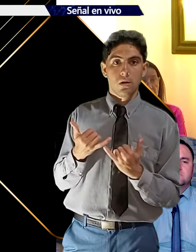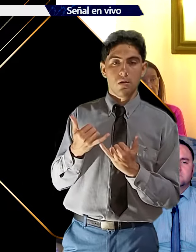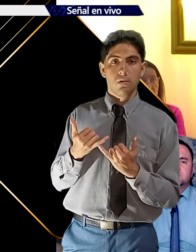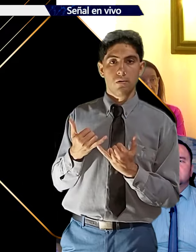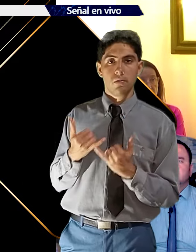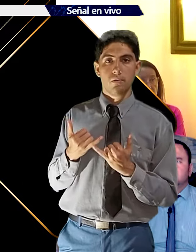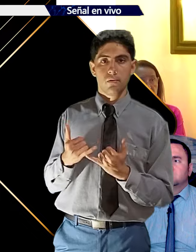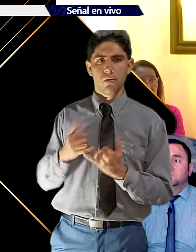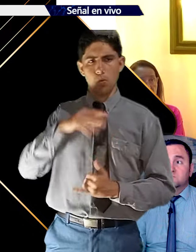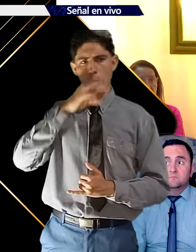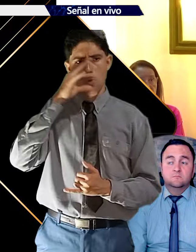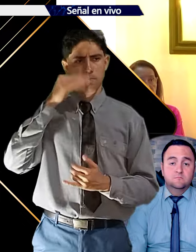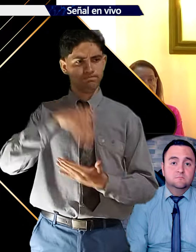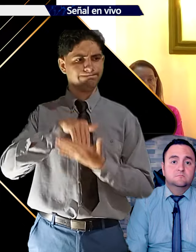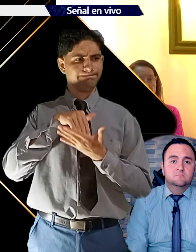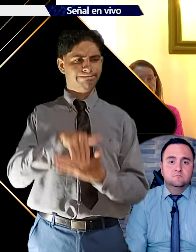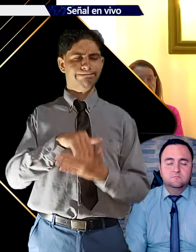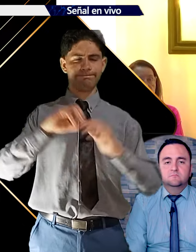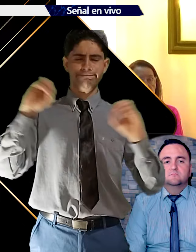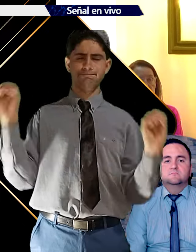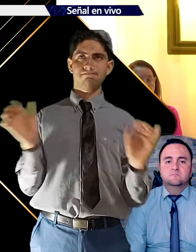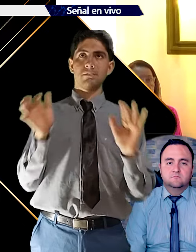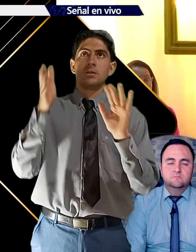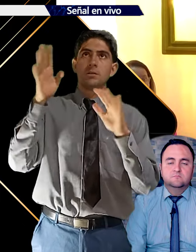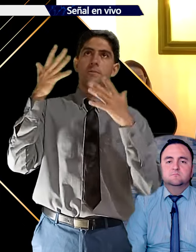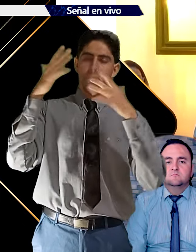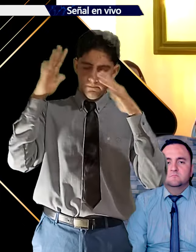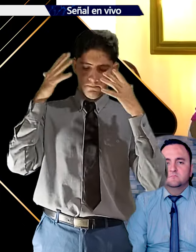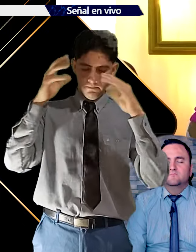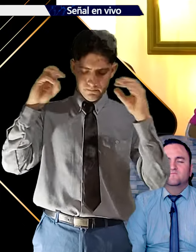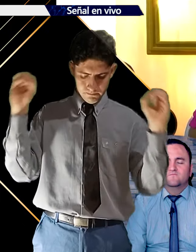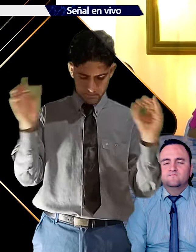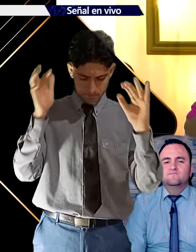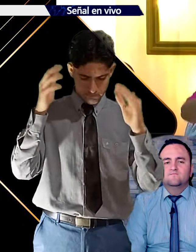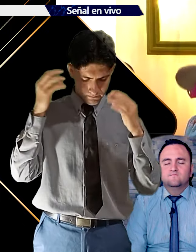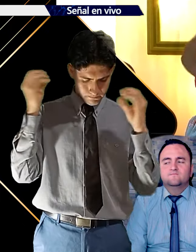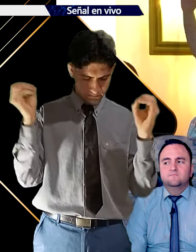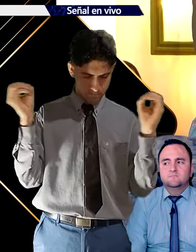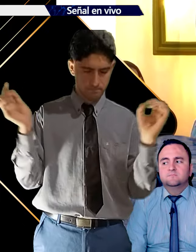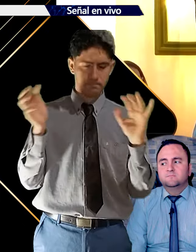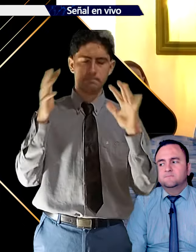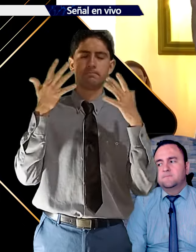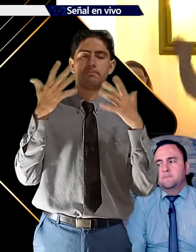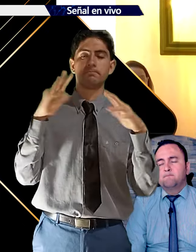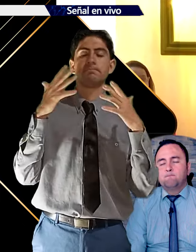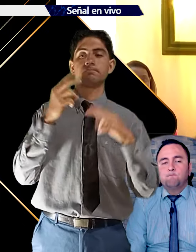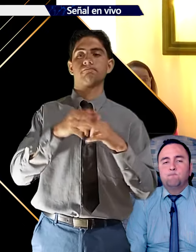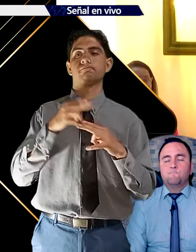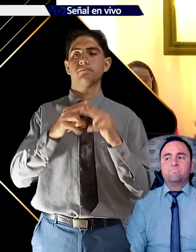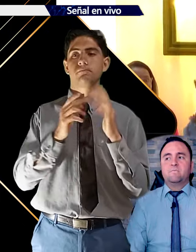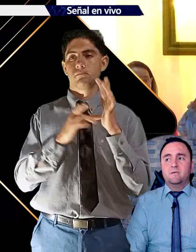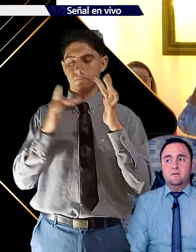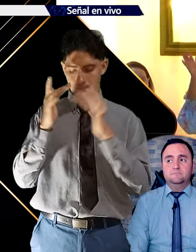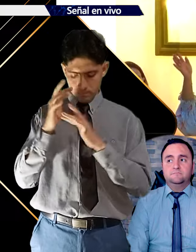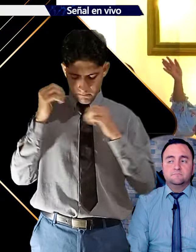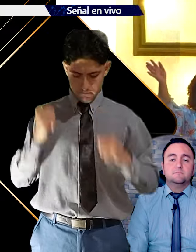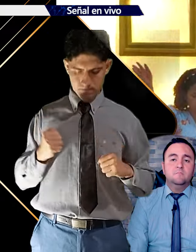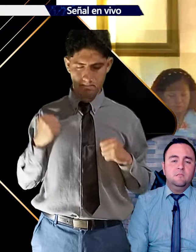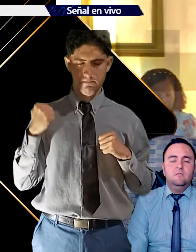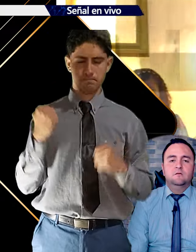muchacho, el Señor lo liberó, lo cambió. Ahora es un tremendo profesional, es todo un varón para la gloria y la honra del Señor. Alabanzas